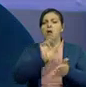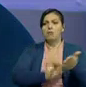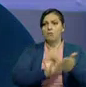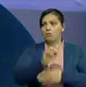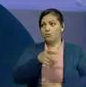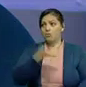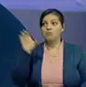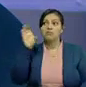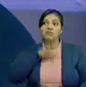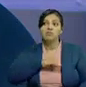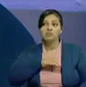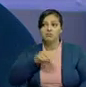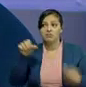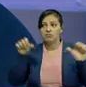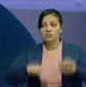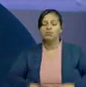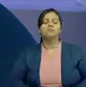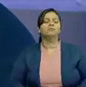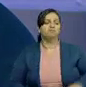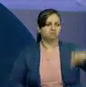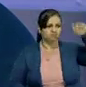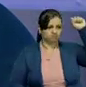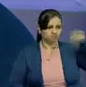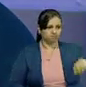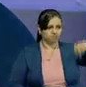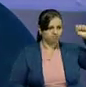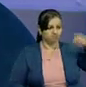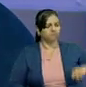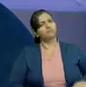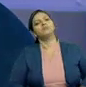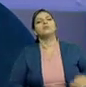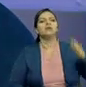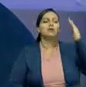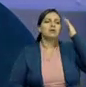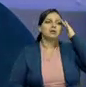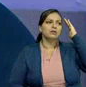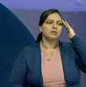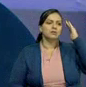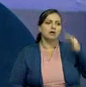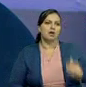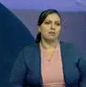un pecado, además de ser un delito reconocido por